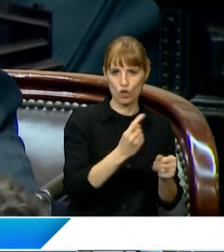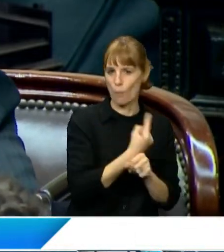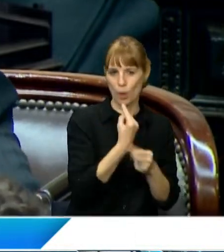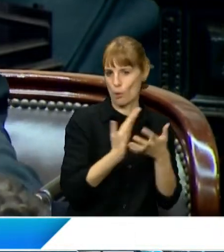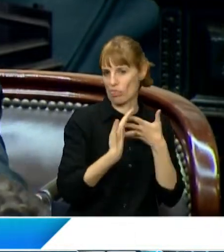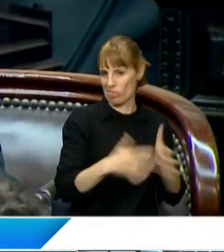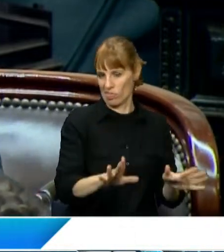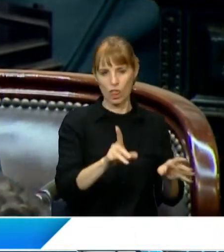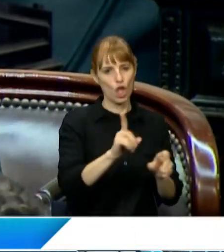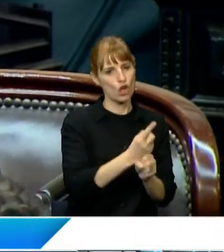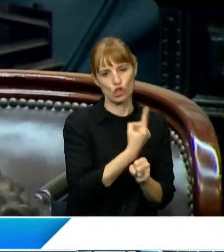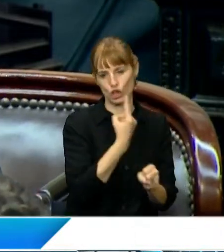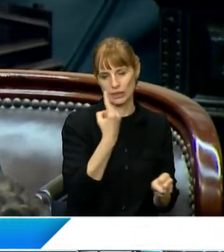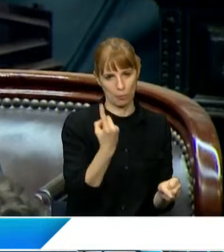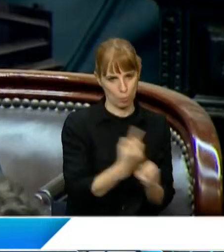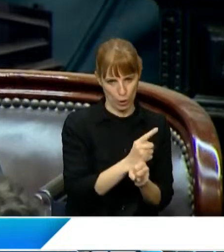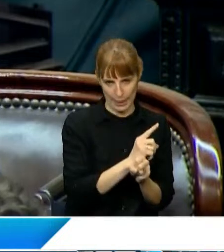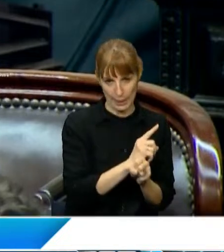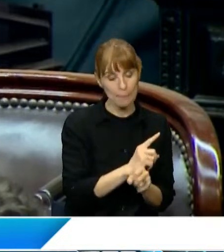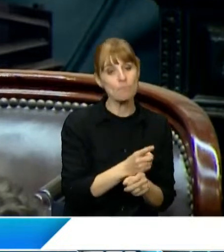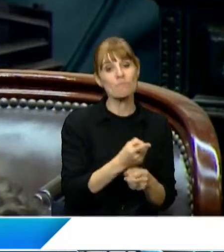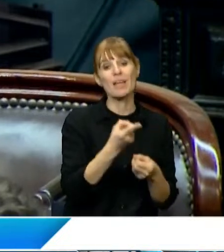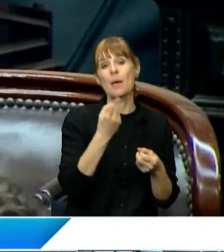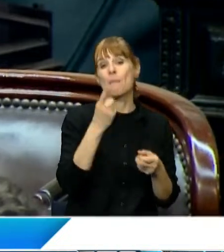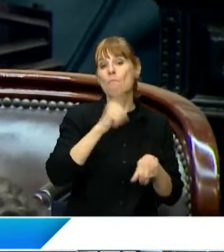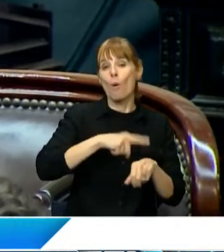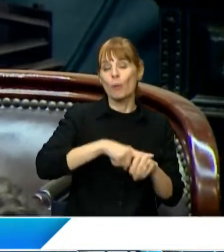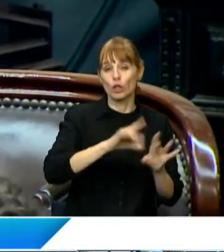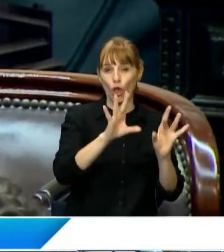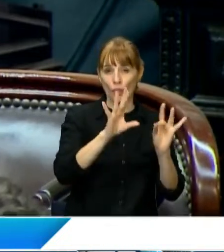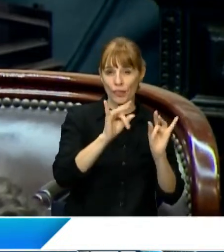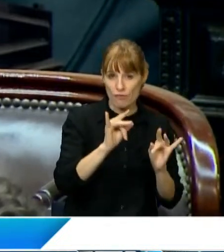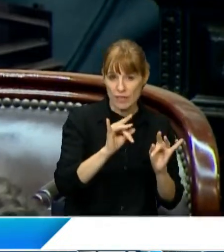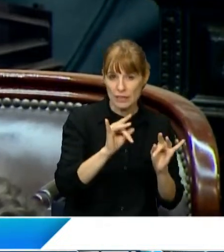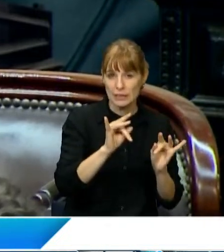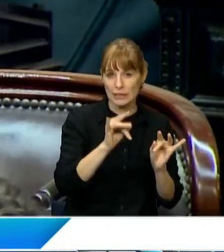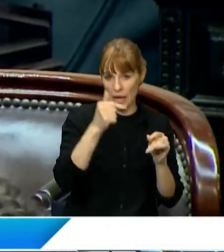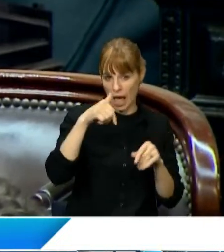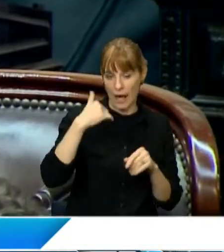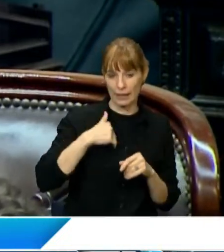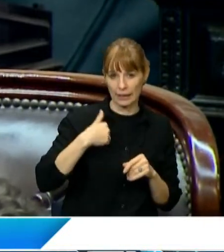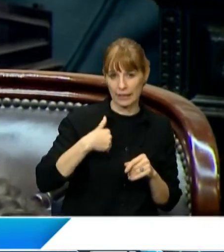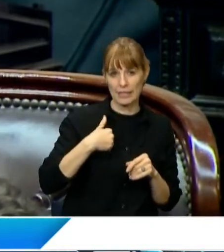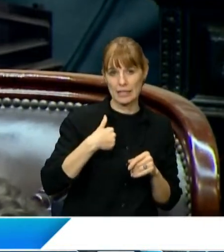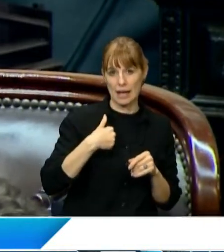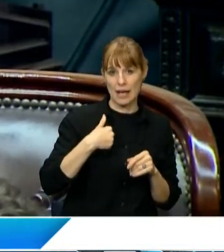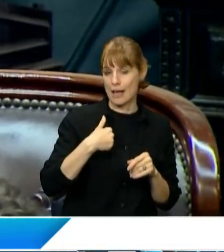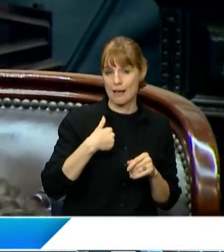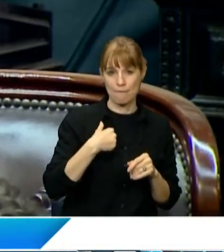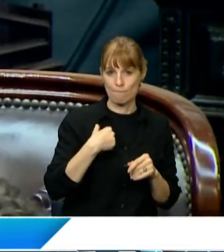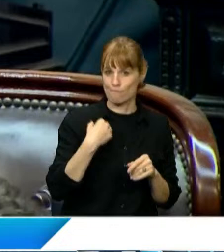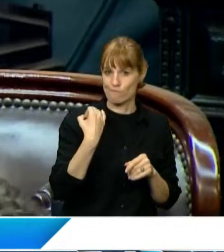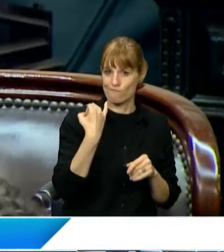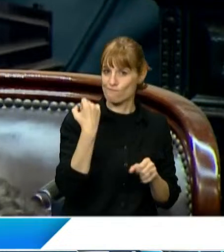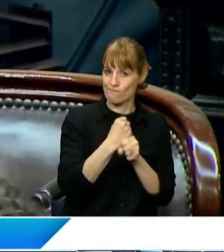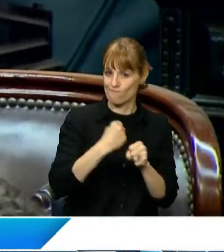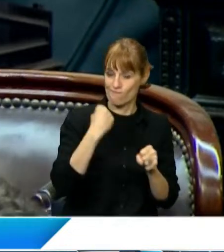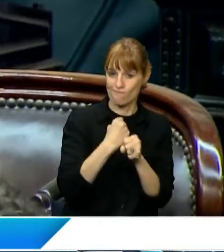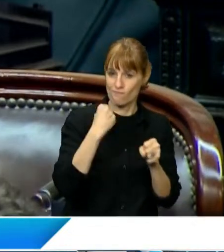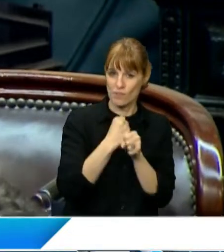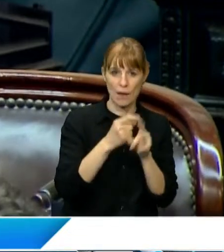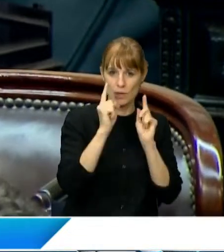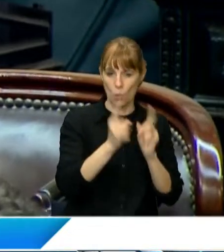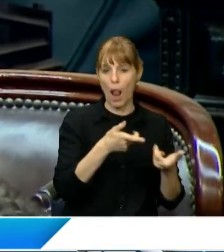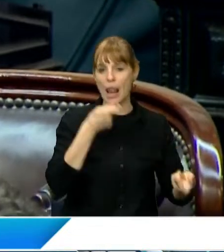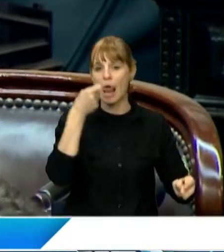difíciles en que atraviesa la Argentina, no vamos a rehuir el debate y por el contrario vamos a trabajar incansablemente